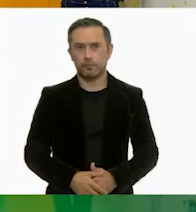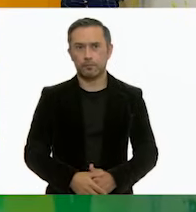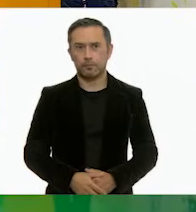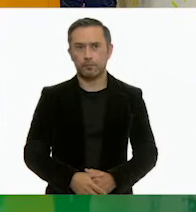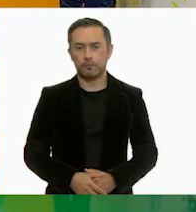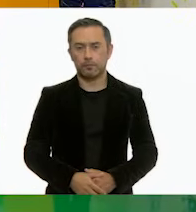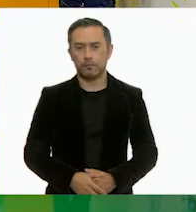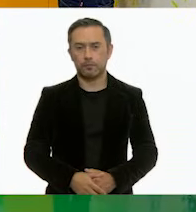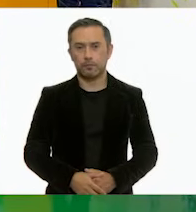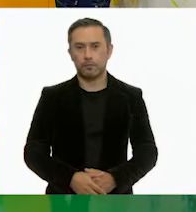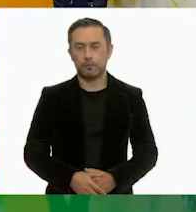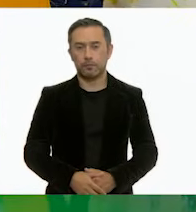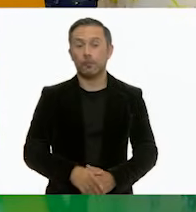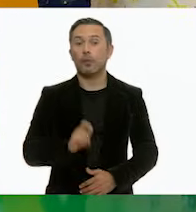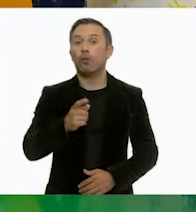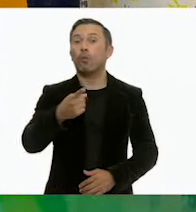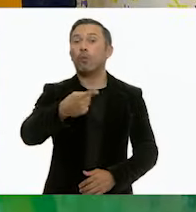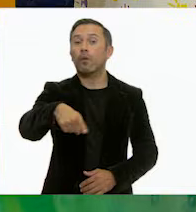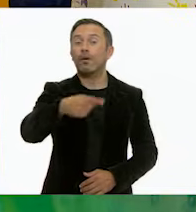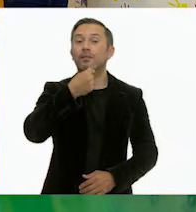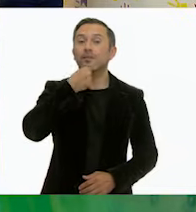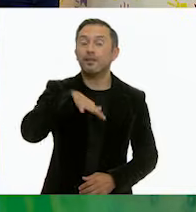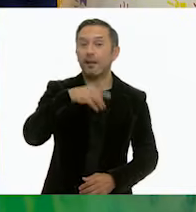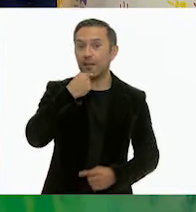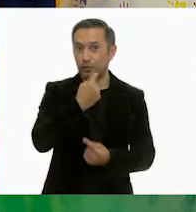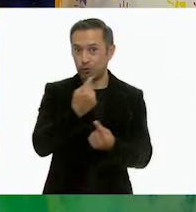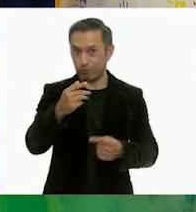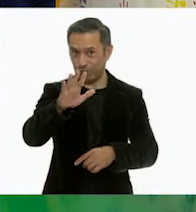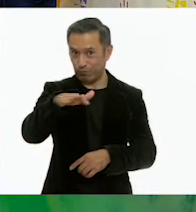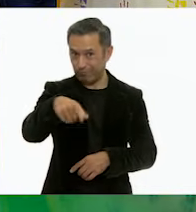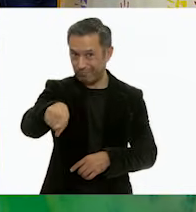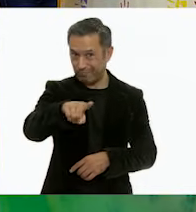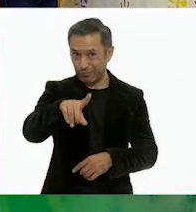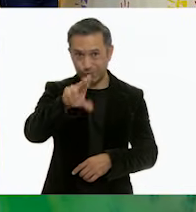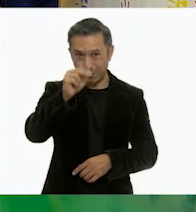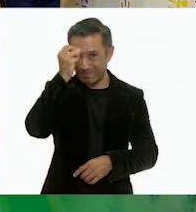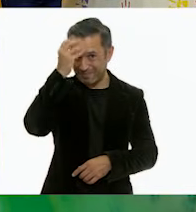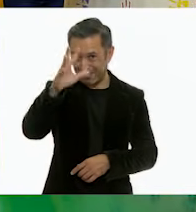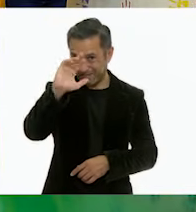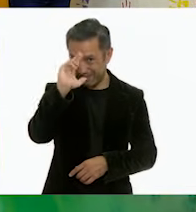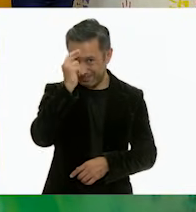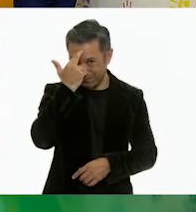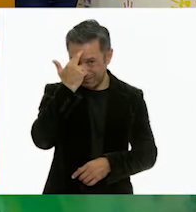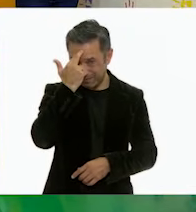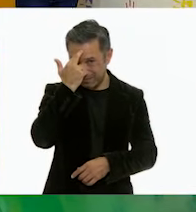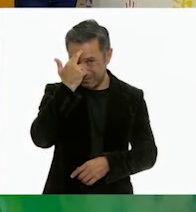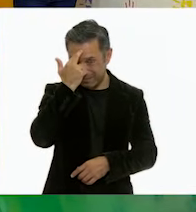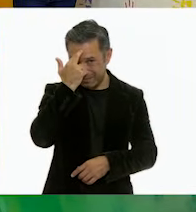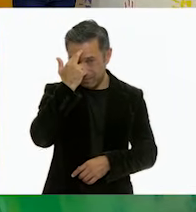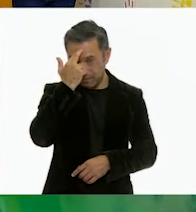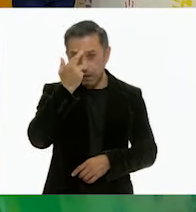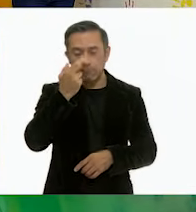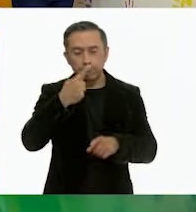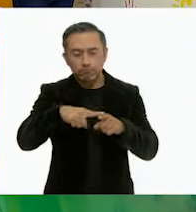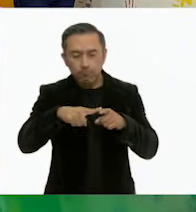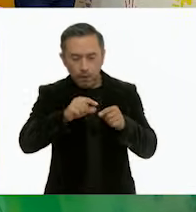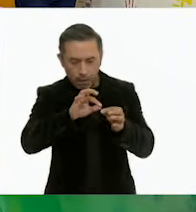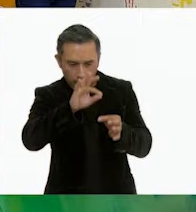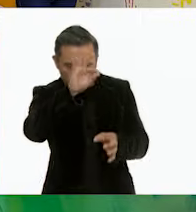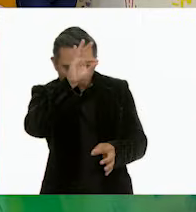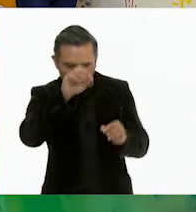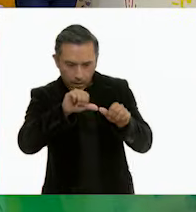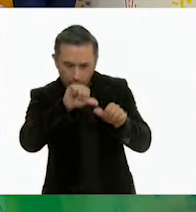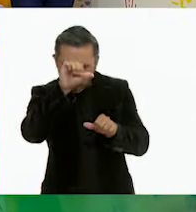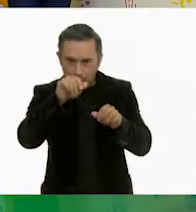Y ustedes, niñas y niños, recuerden ir anotando sus resultados de las medidas en su